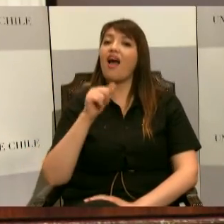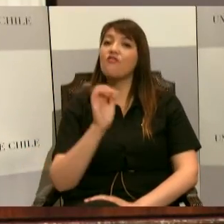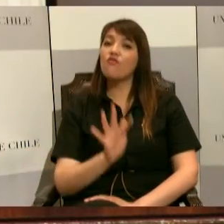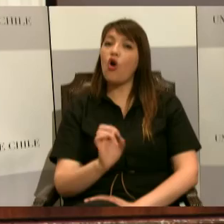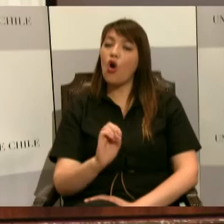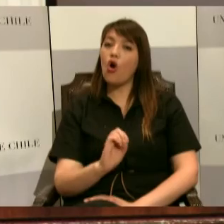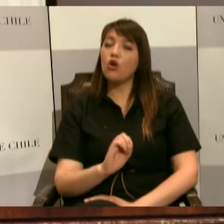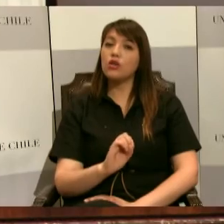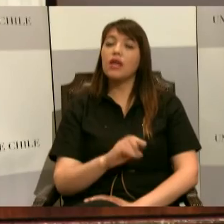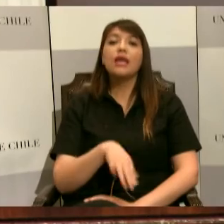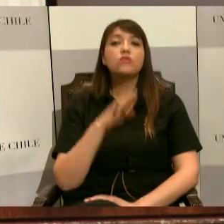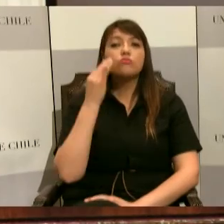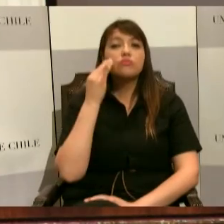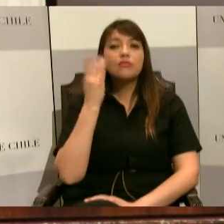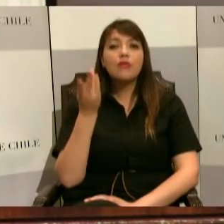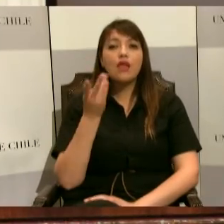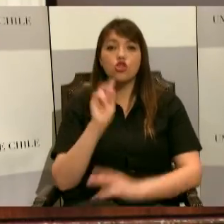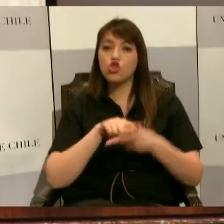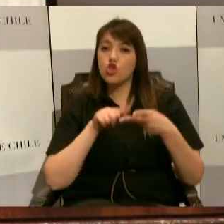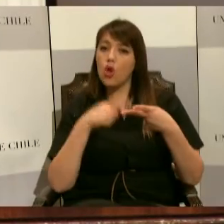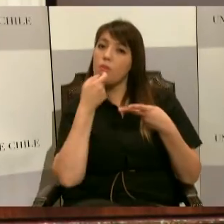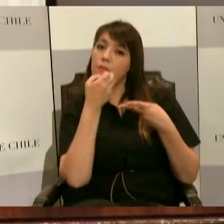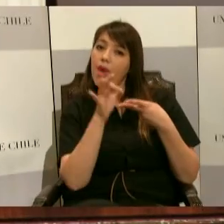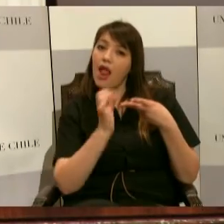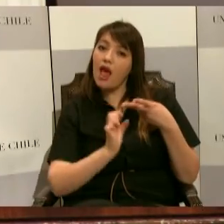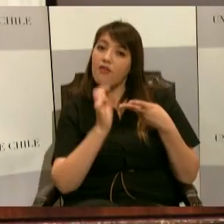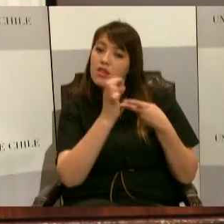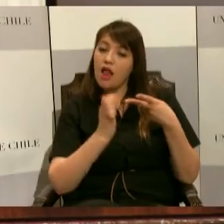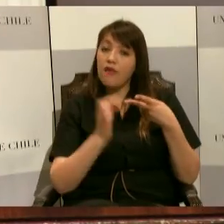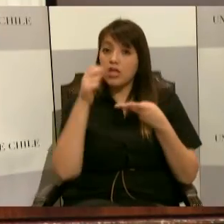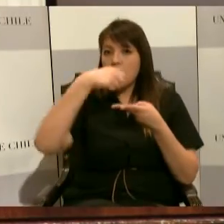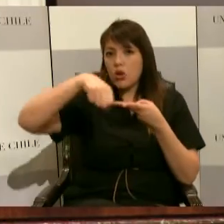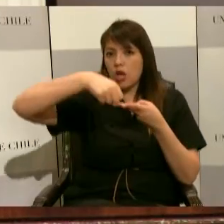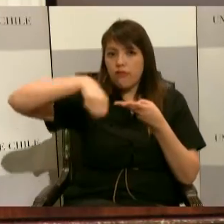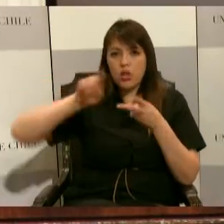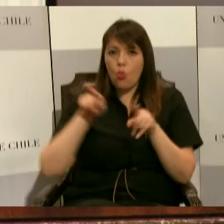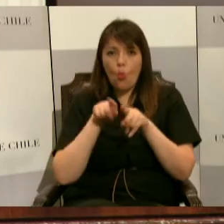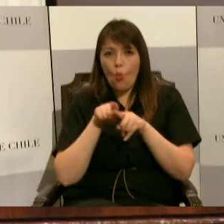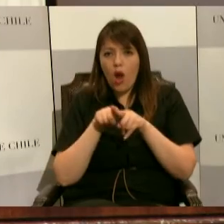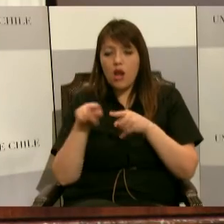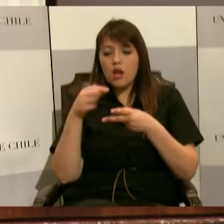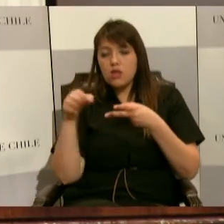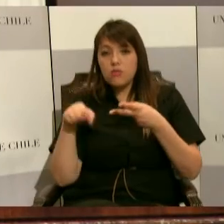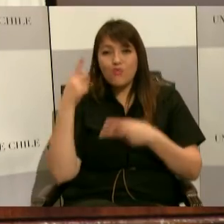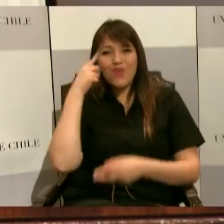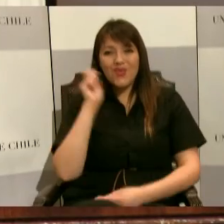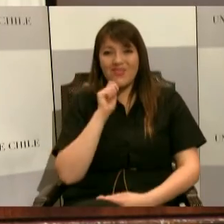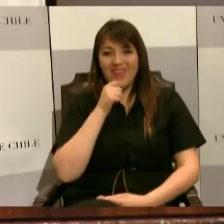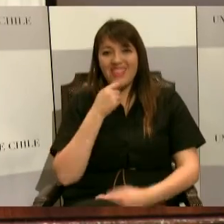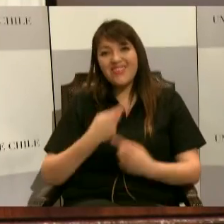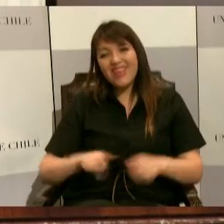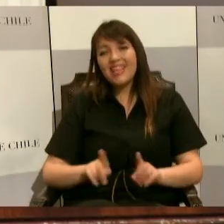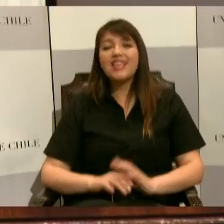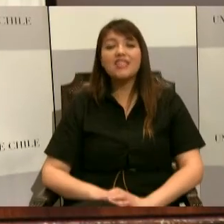homónimo homógrafo es el caso de dos palabras que se pronuncian igual y se escriben igual, pero que tienen significado distinto. Por